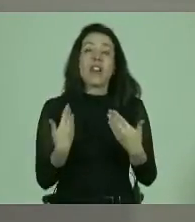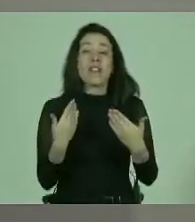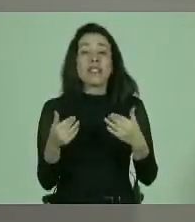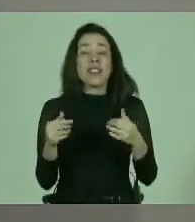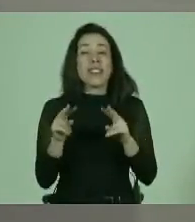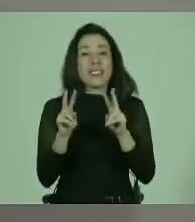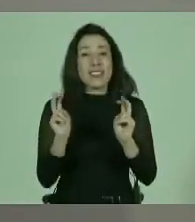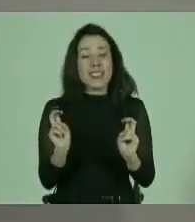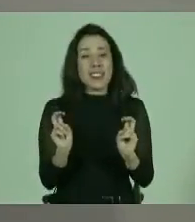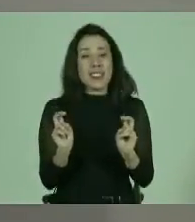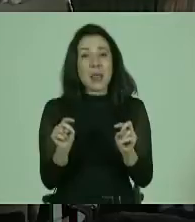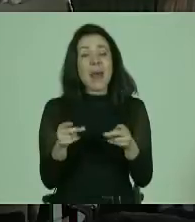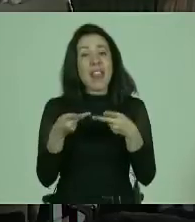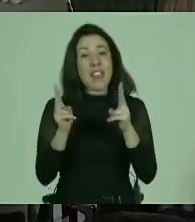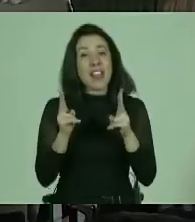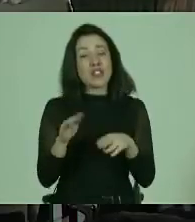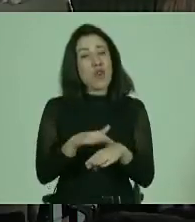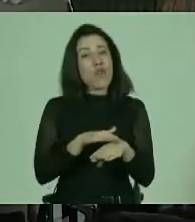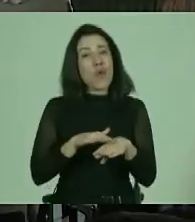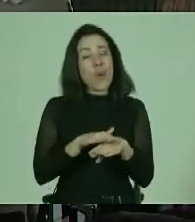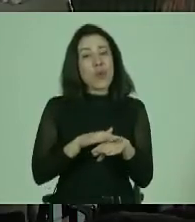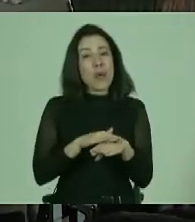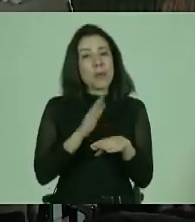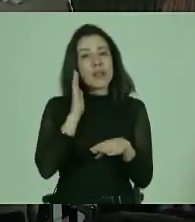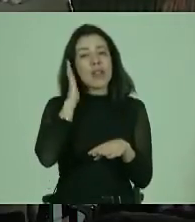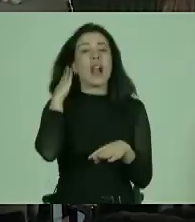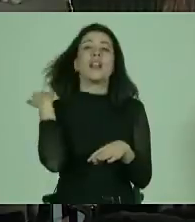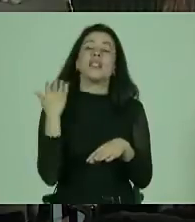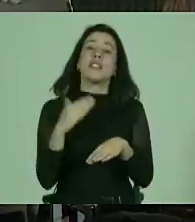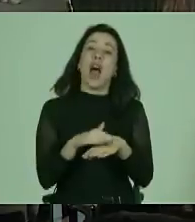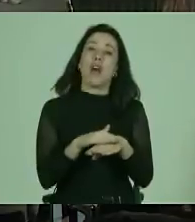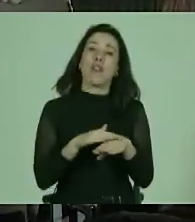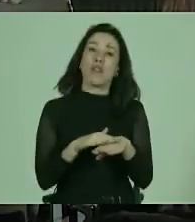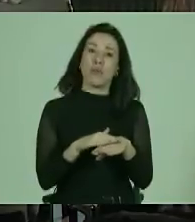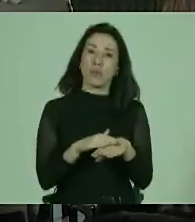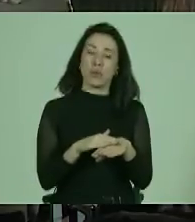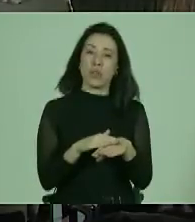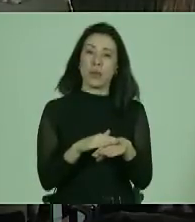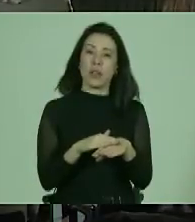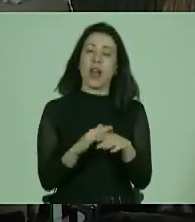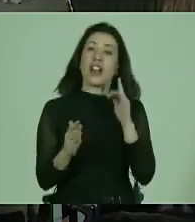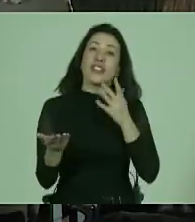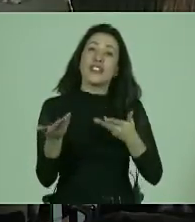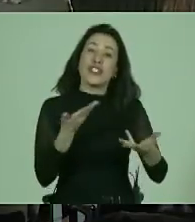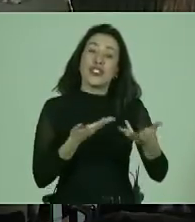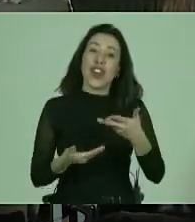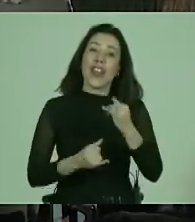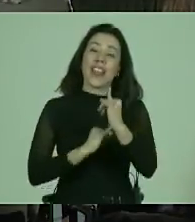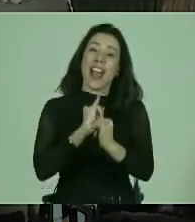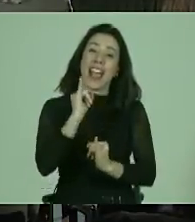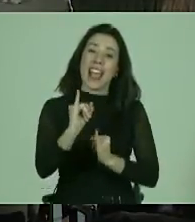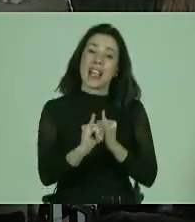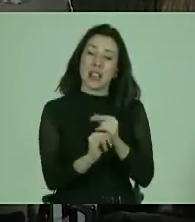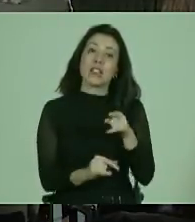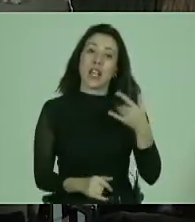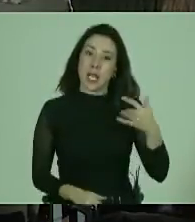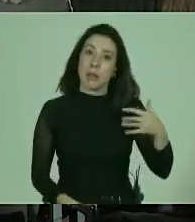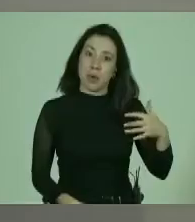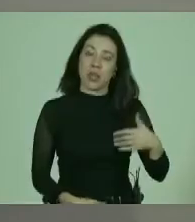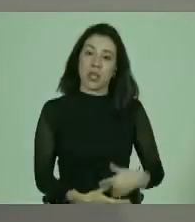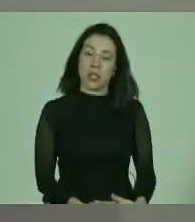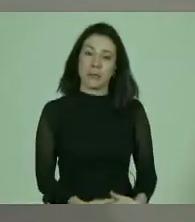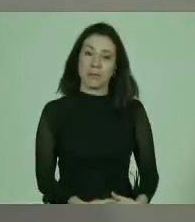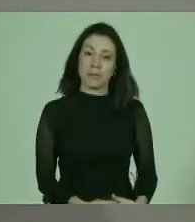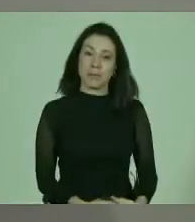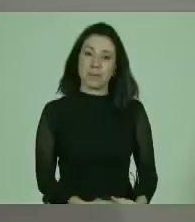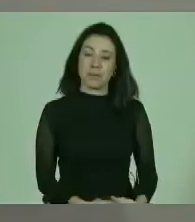atañen a esos derechos fundamentales tan fundamentales de la solidaridad internacional es importante